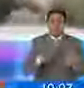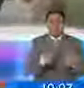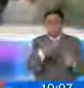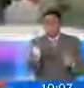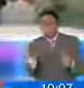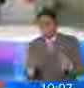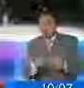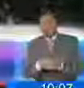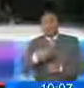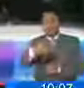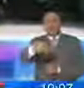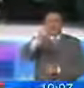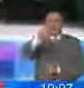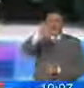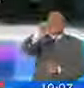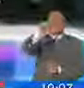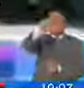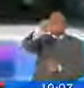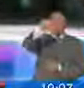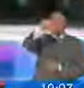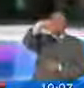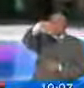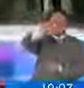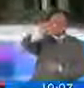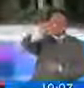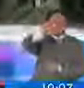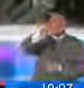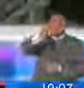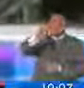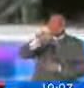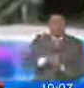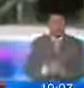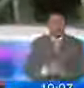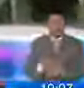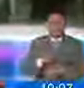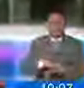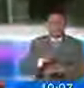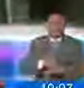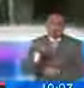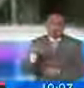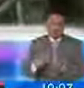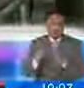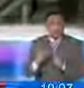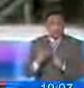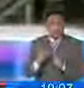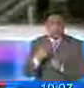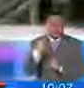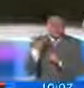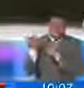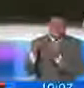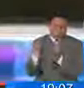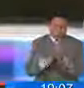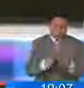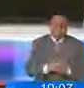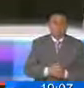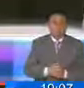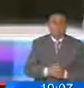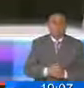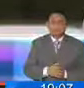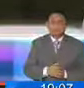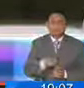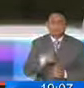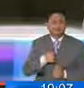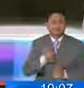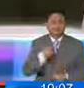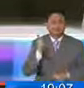Gualaquiza. Lamentablemente, por las condiciones críticas y la gravedad de las lesiones, dos fallecieron en dicha casa de salud. Ya no se pudo hacer mucho